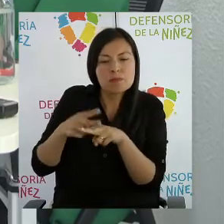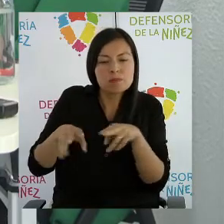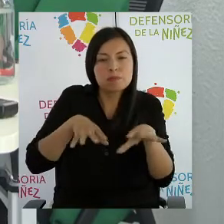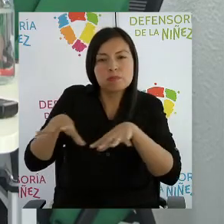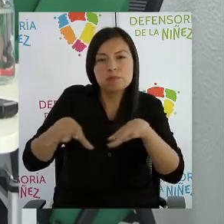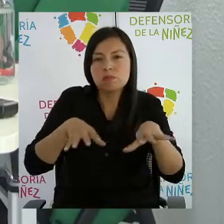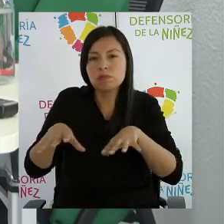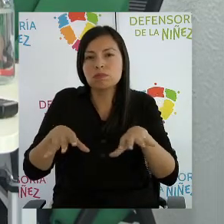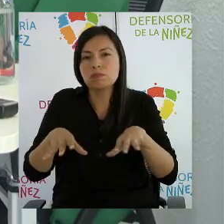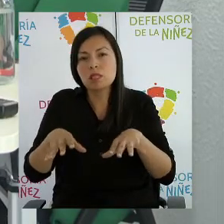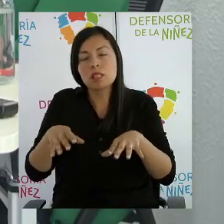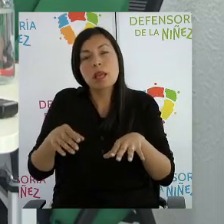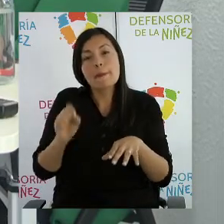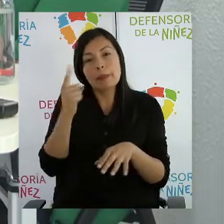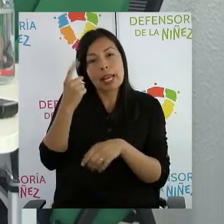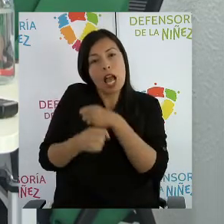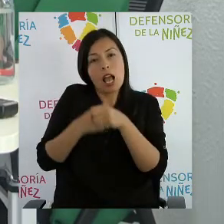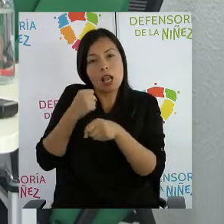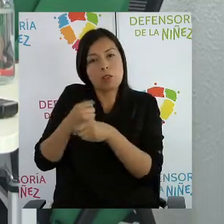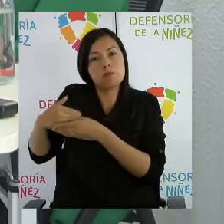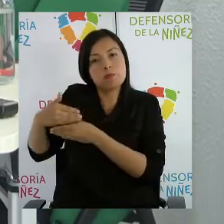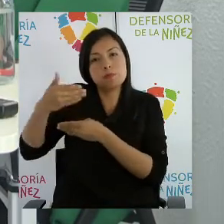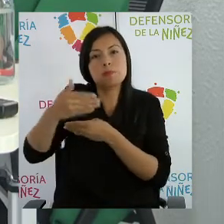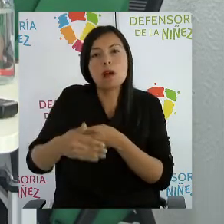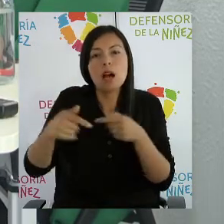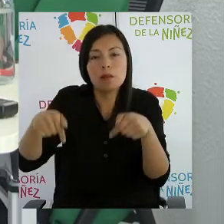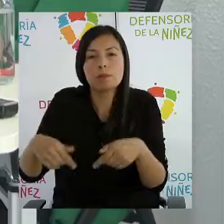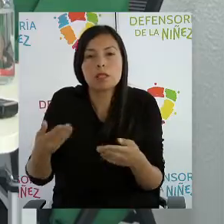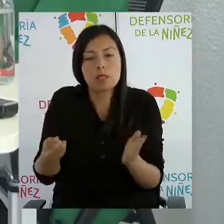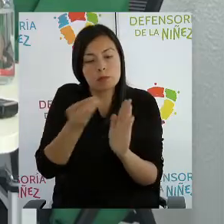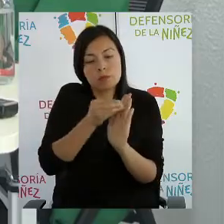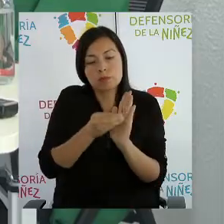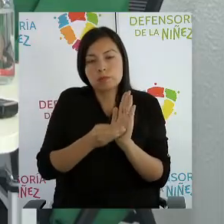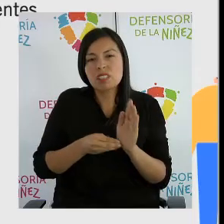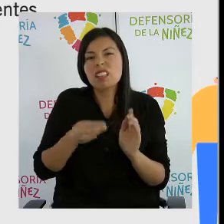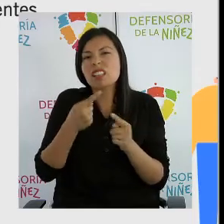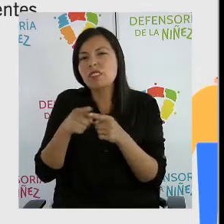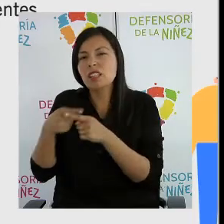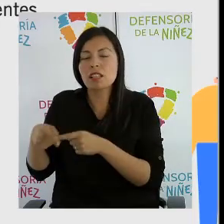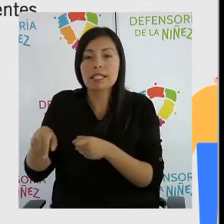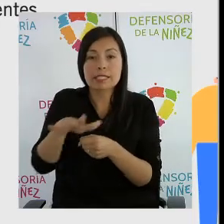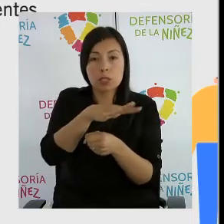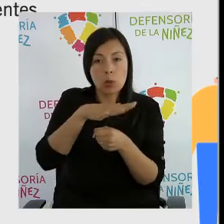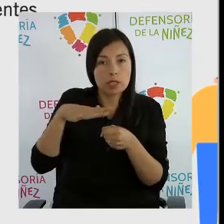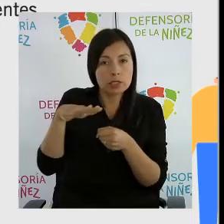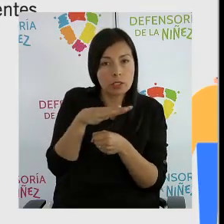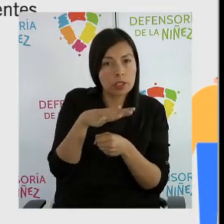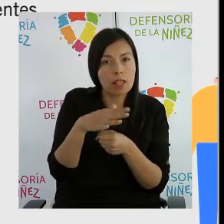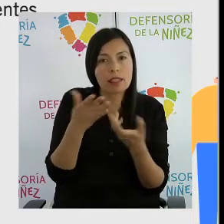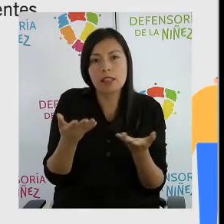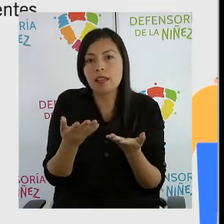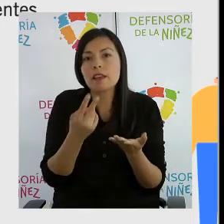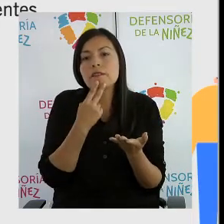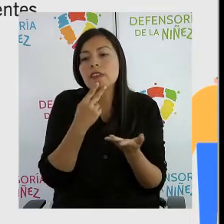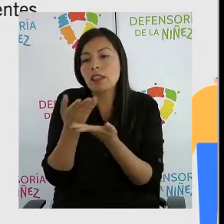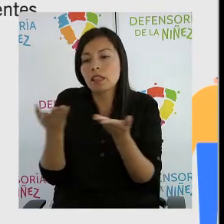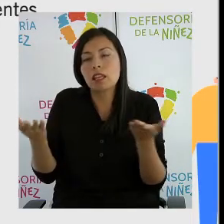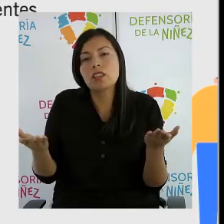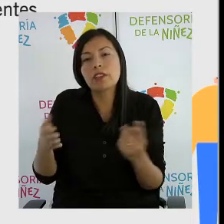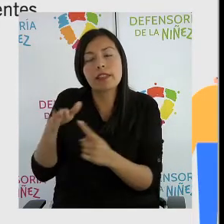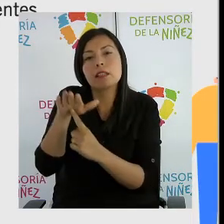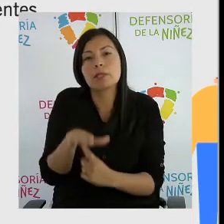materias durante el primer año de funcionamiento. Y se pudieron abordar situaciones particularmente asociadas a las vivencias de discriminación de los